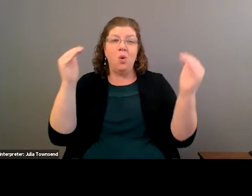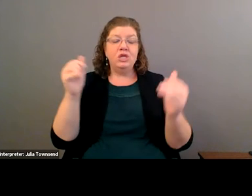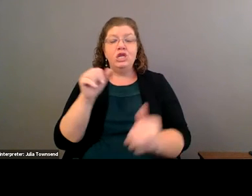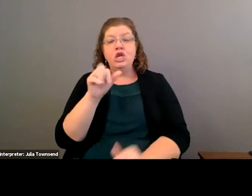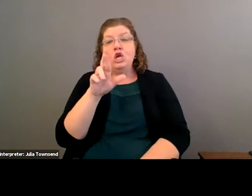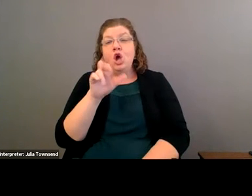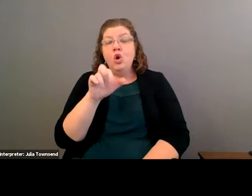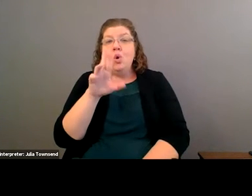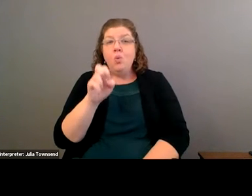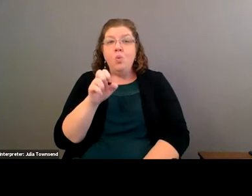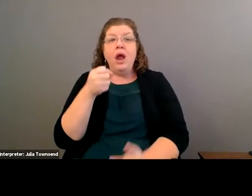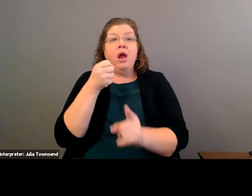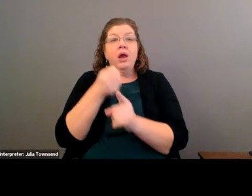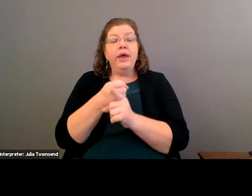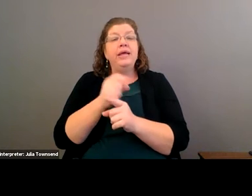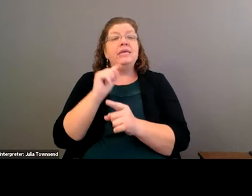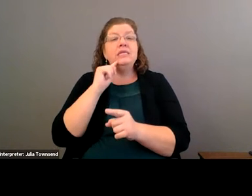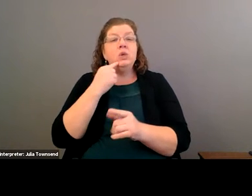adultos.